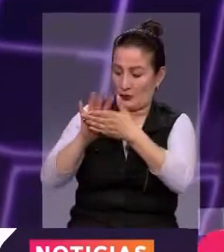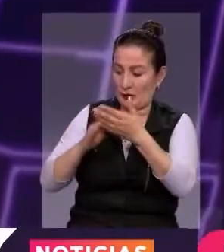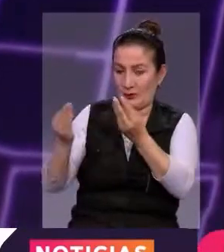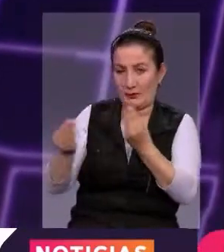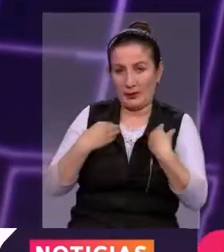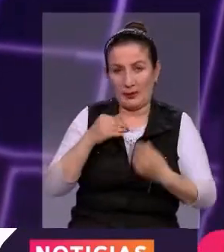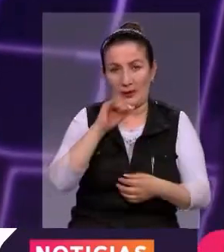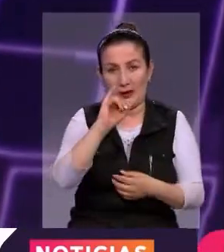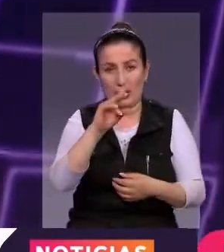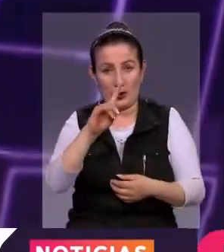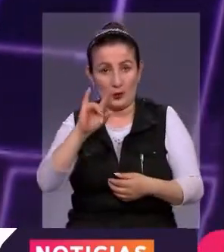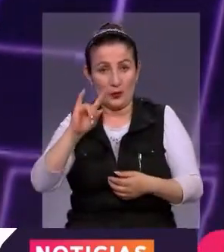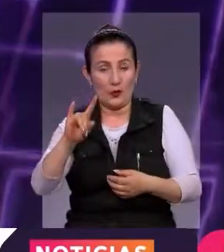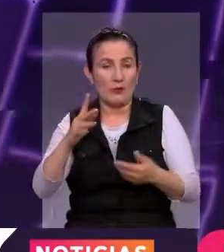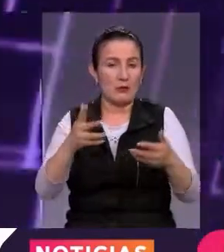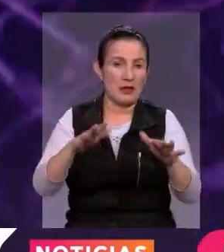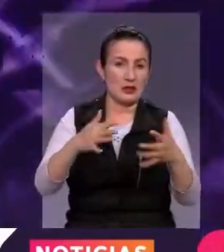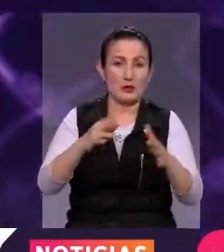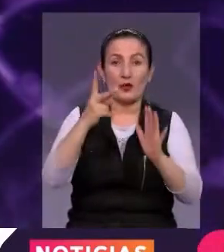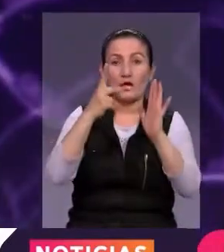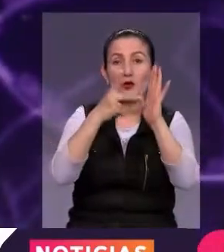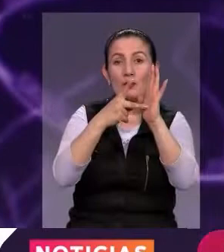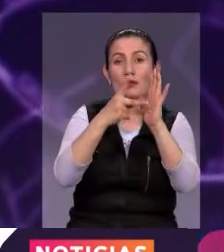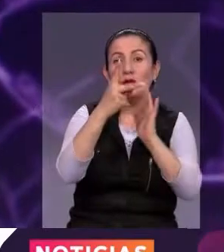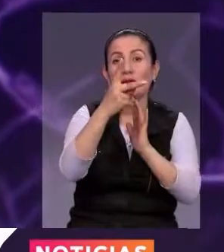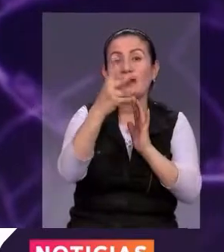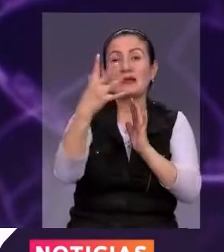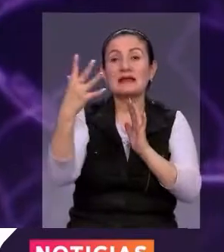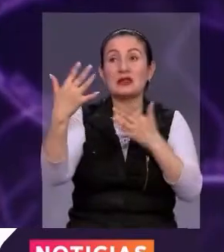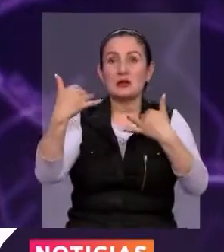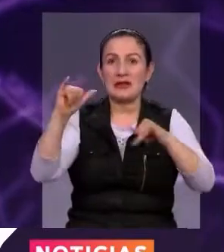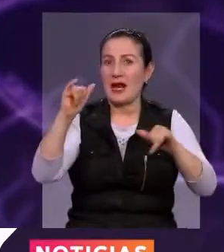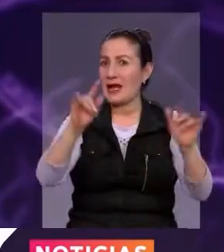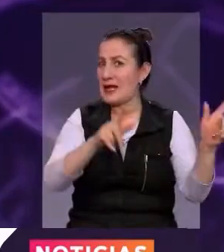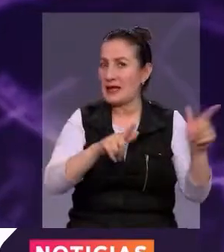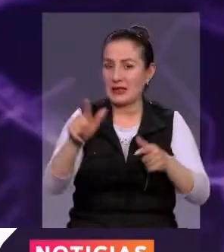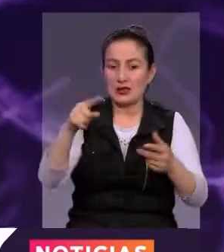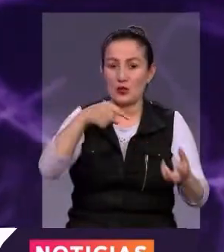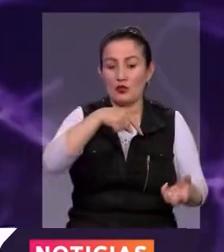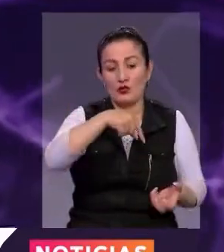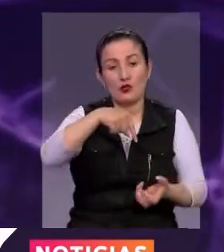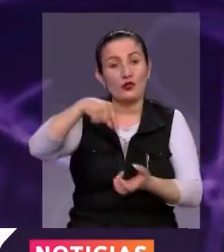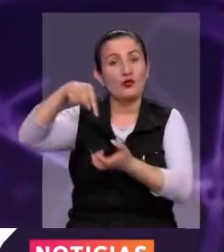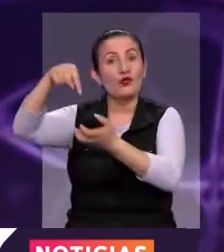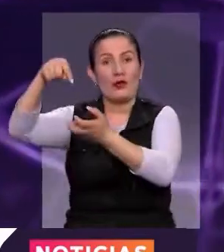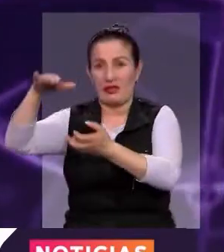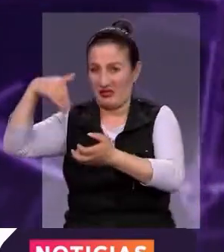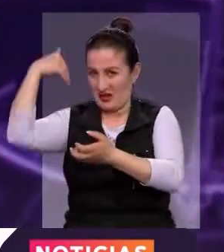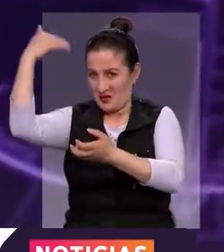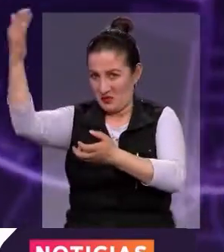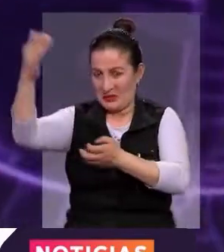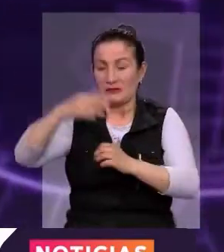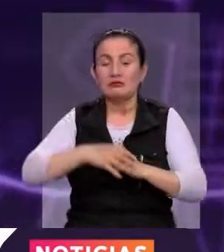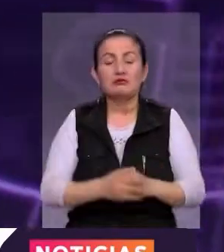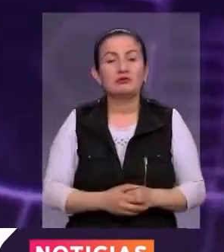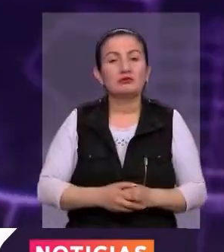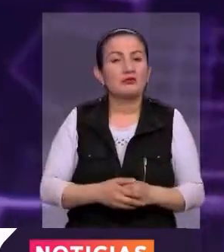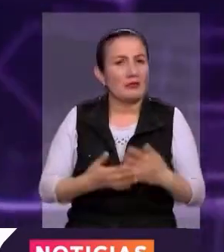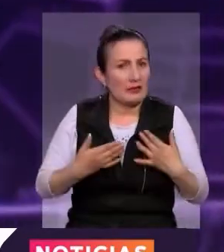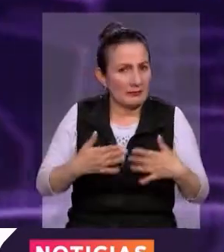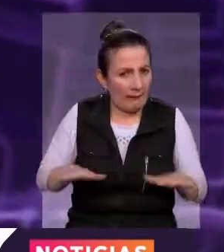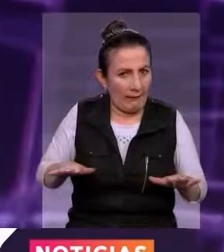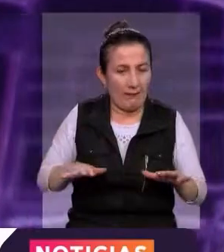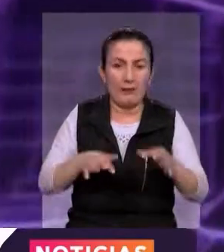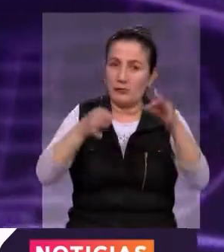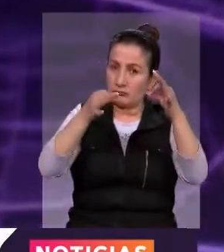IDU, estaría listo a mediados de 2025 y entraría en funcionamiento meses después. Entre tanto, para que sea